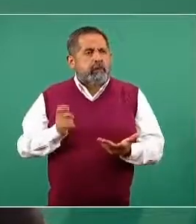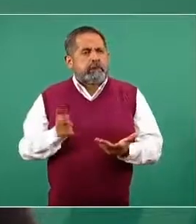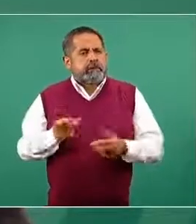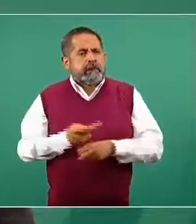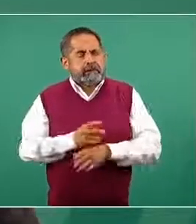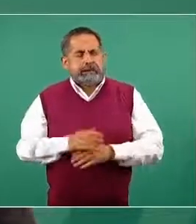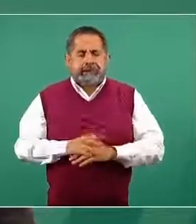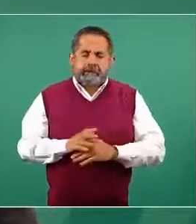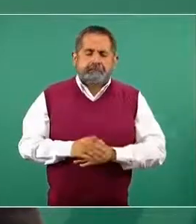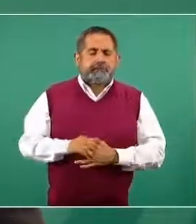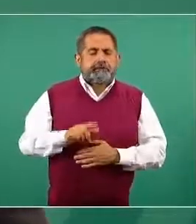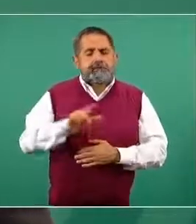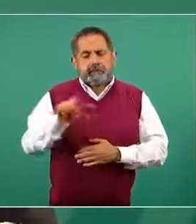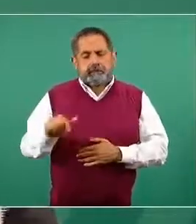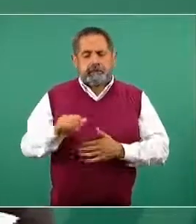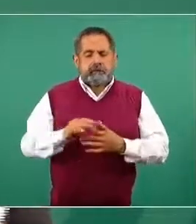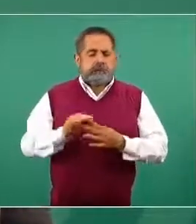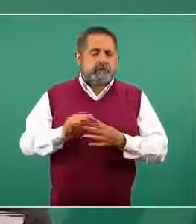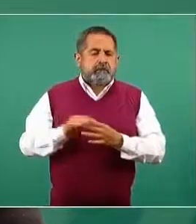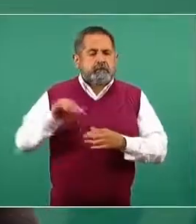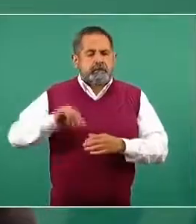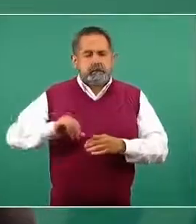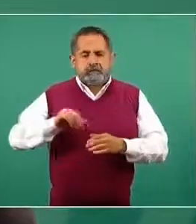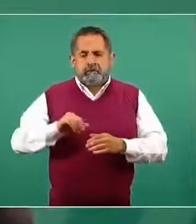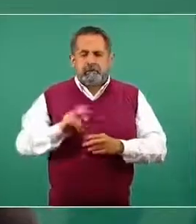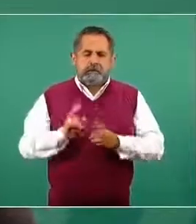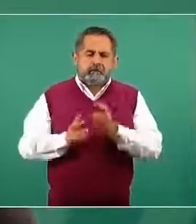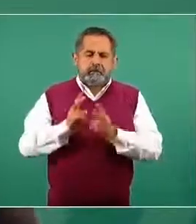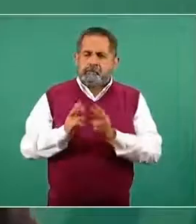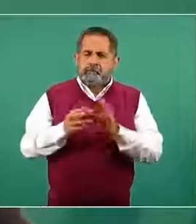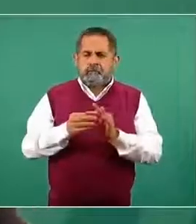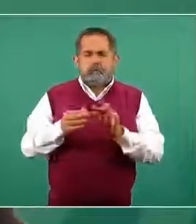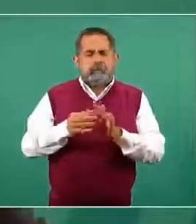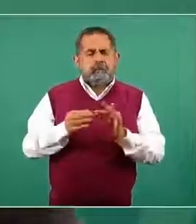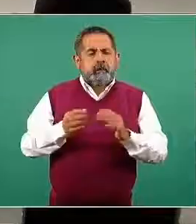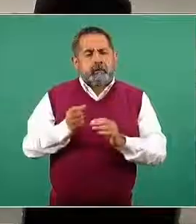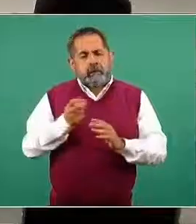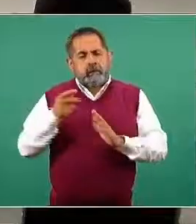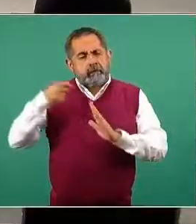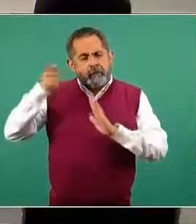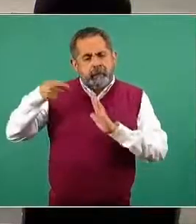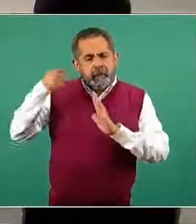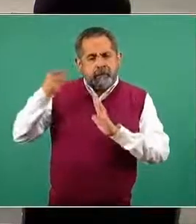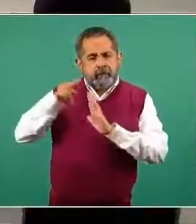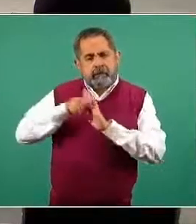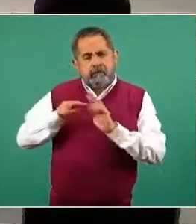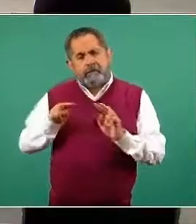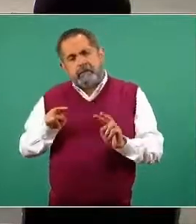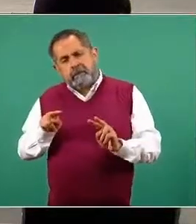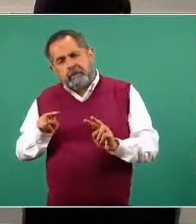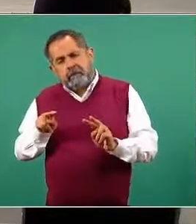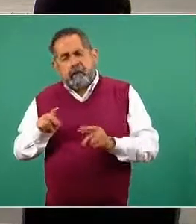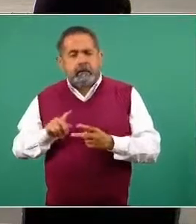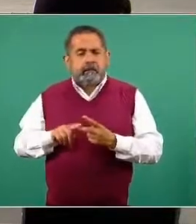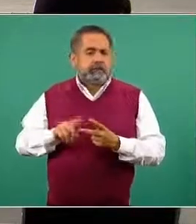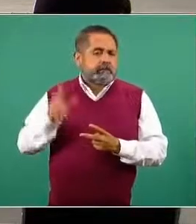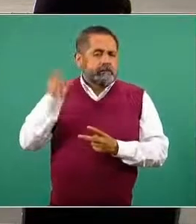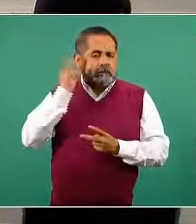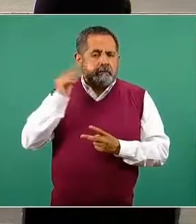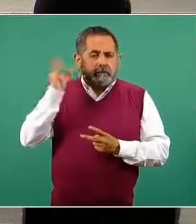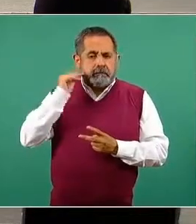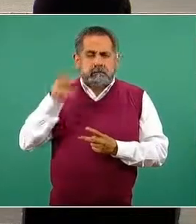y posteriormente hoy vamos a ver algunos videos y escuchar unos audios